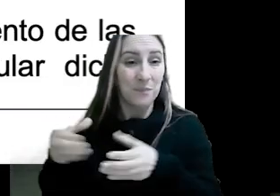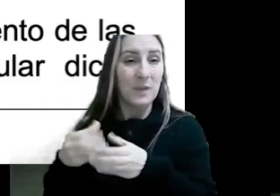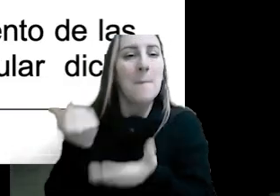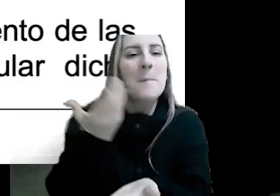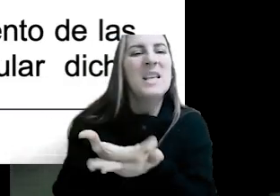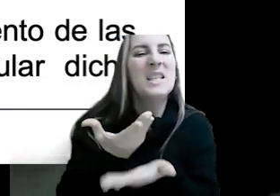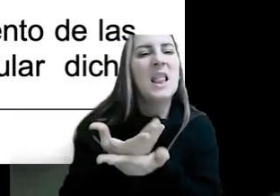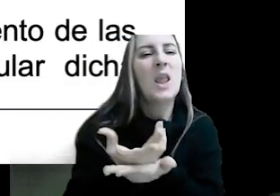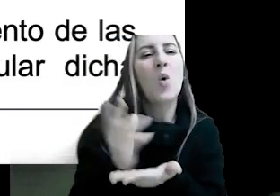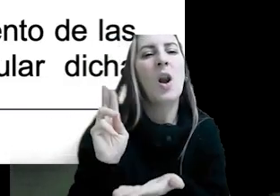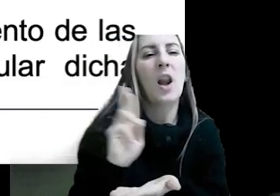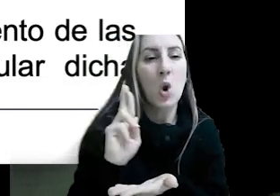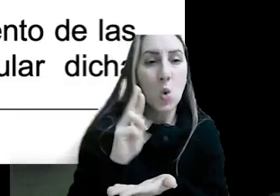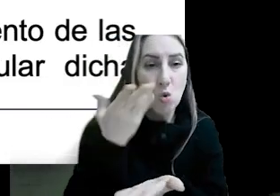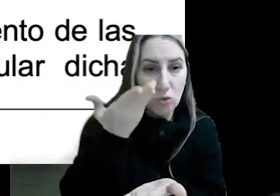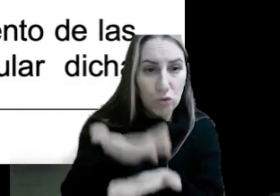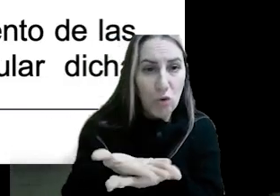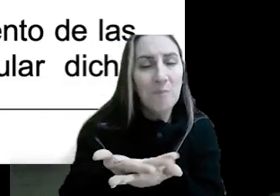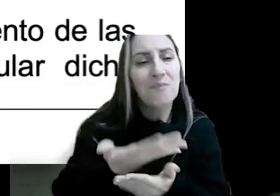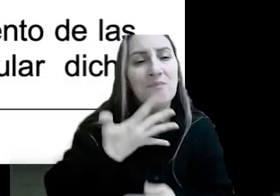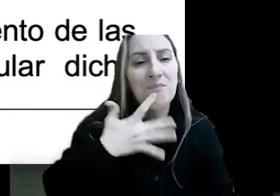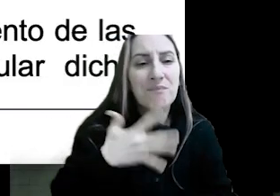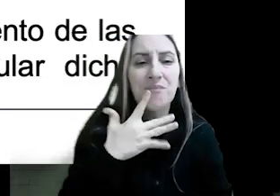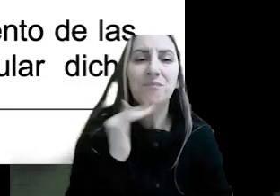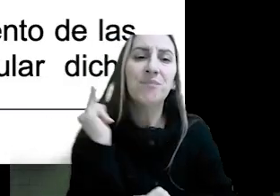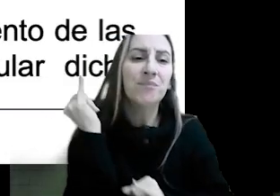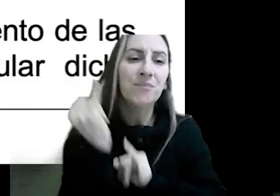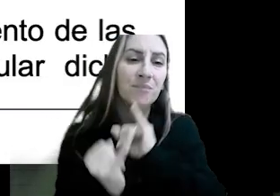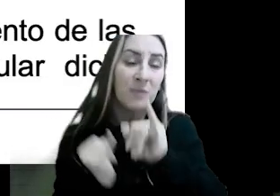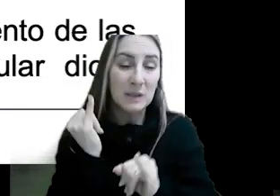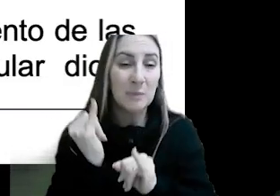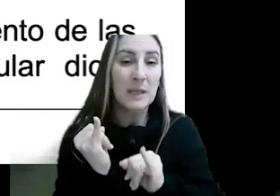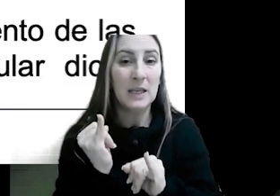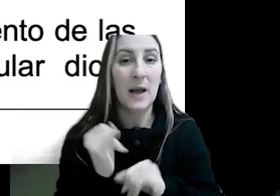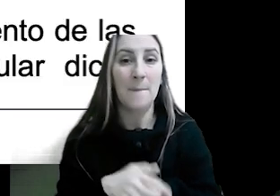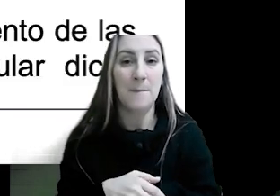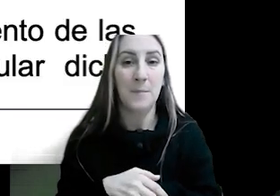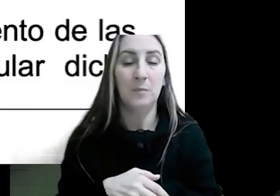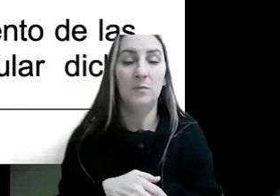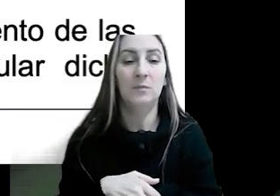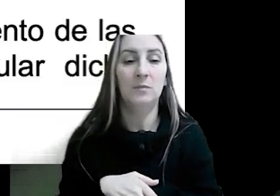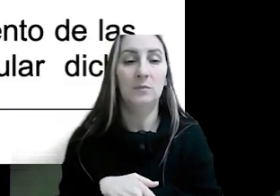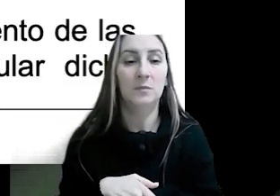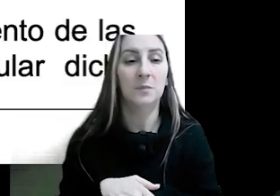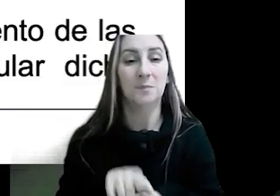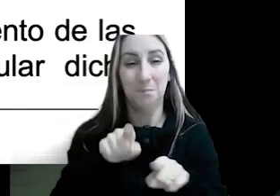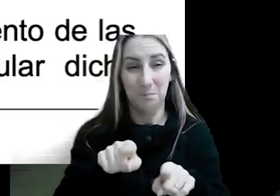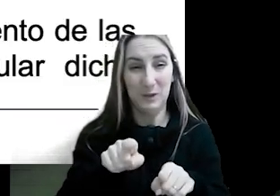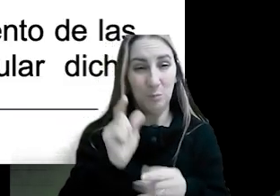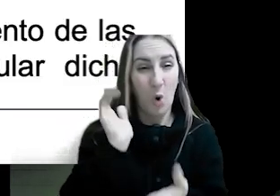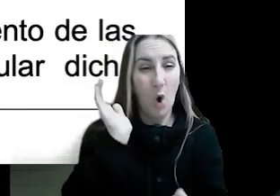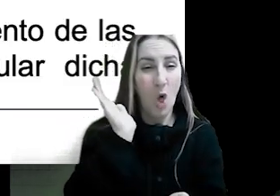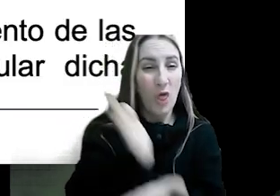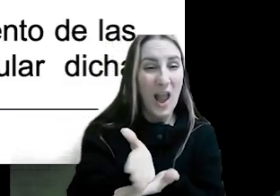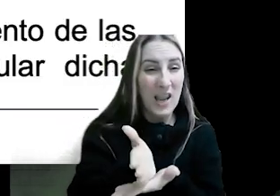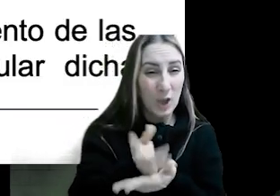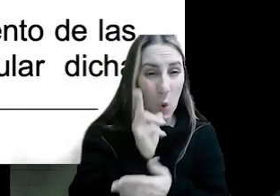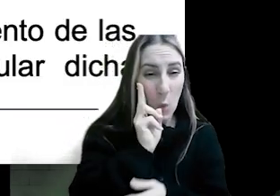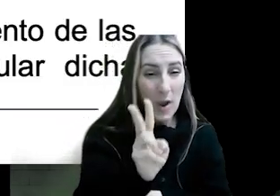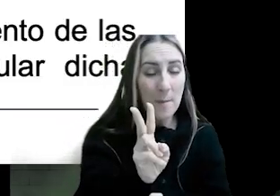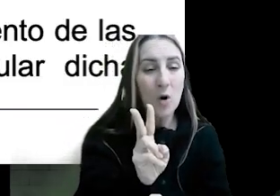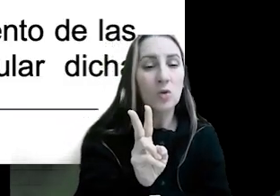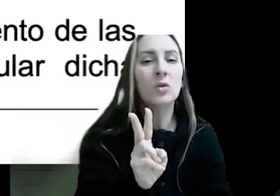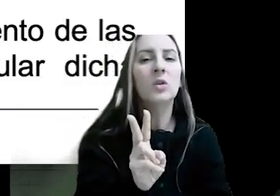entendiendo y explicando que, que este tipo de delito que estamos viendo, el verbo típico